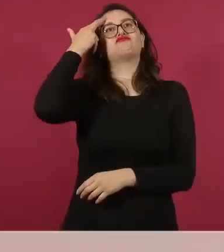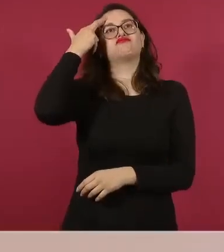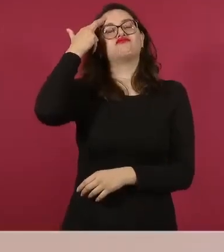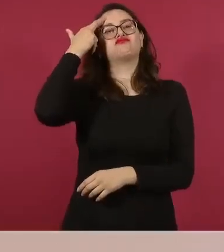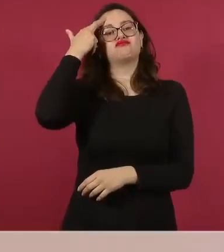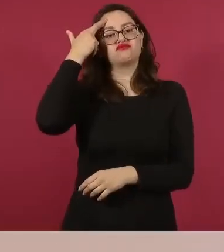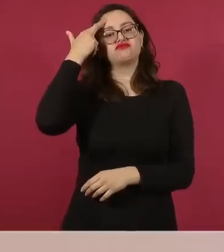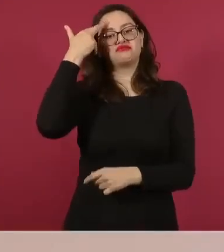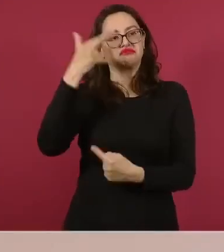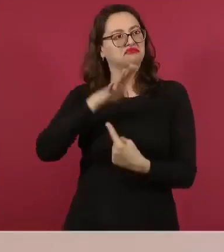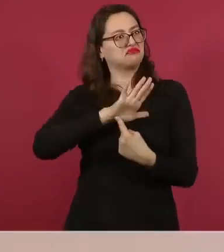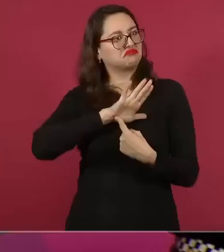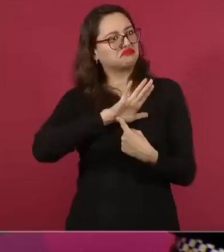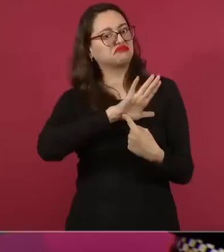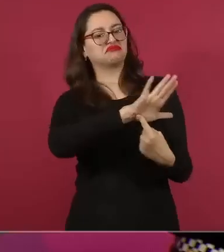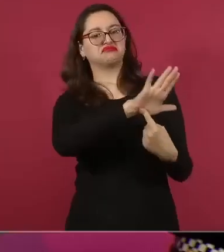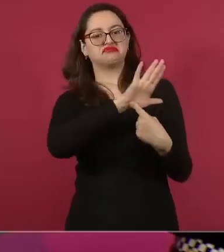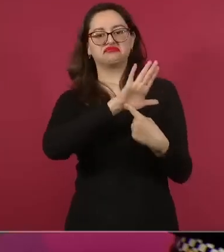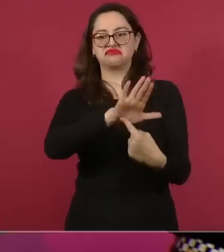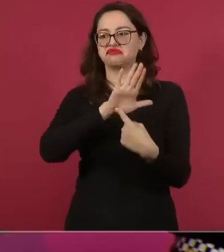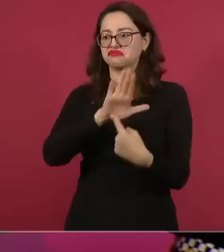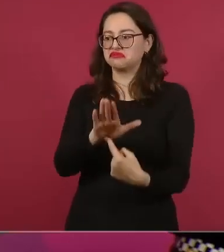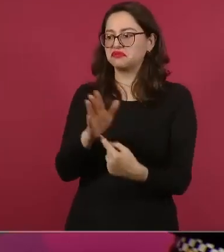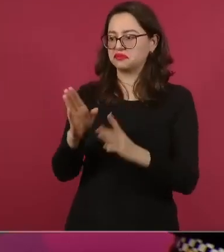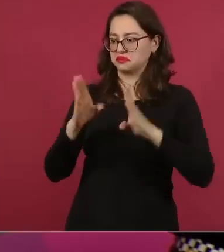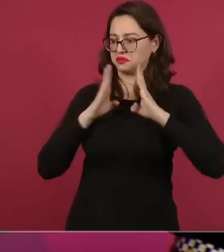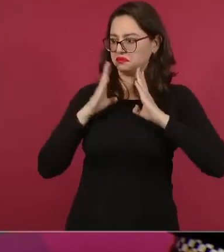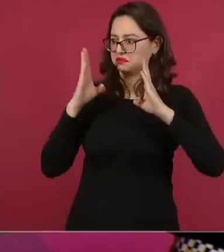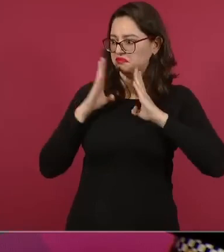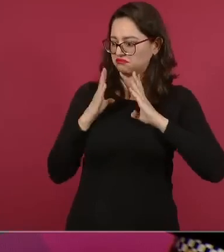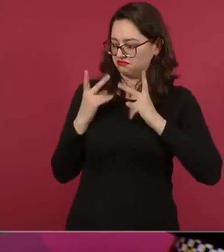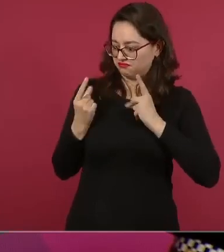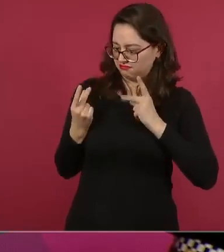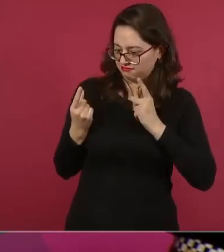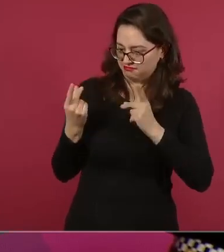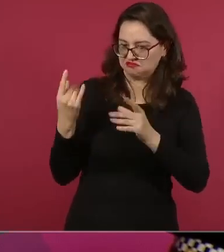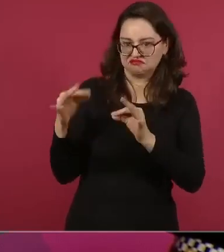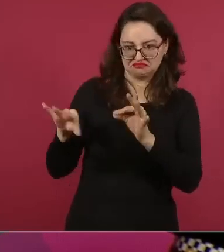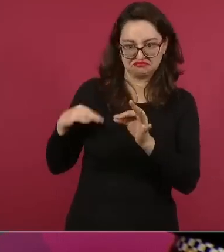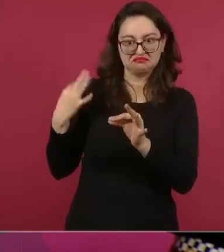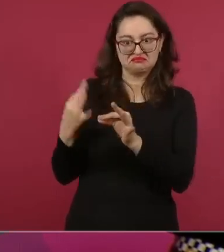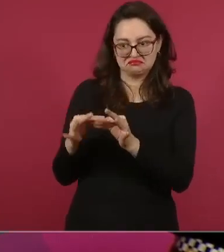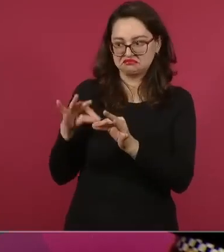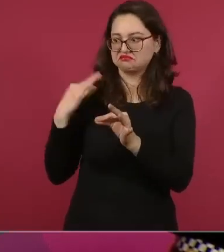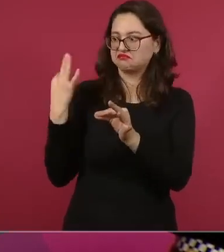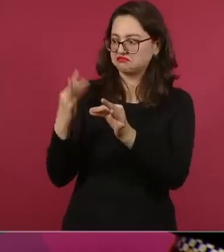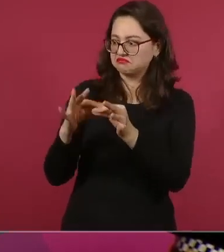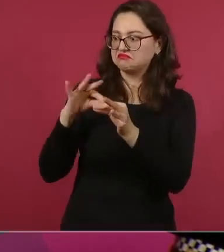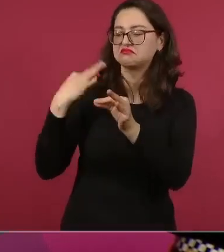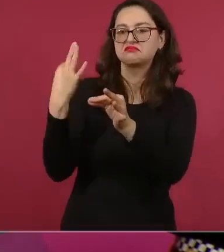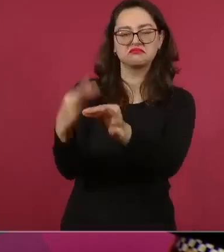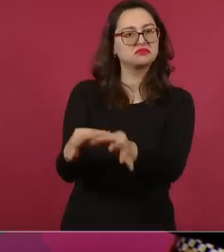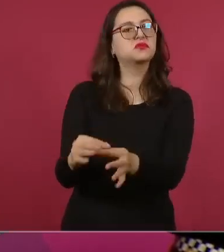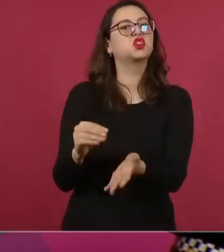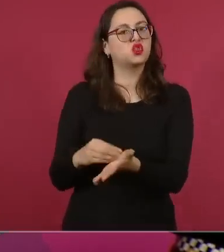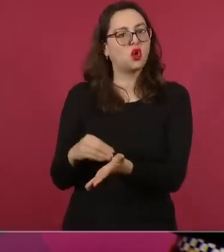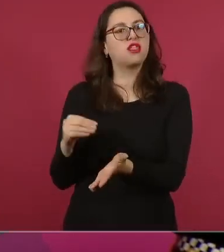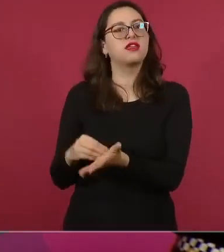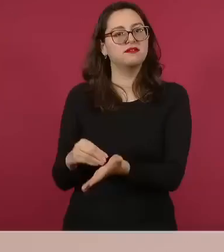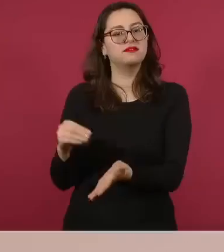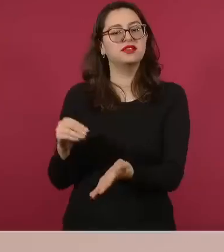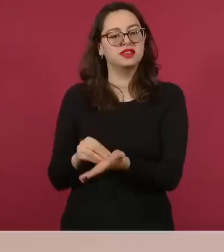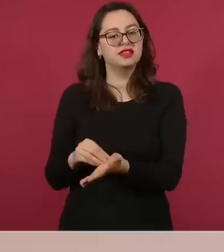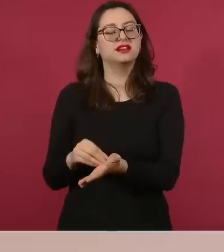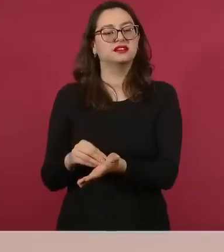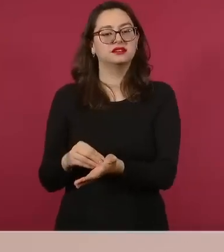demostrando con hechos, decía un gran revolucionario,